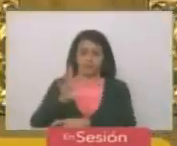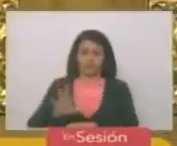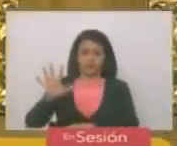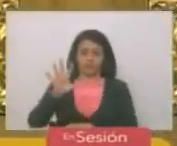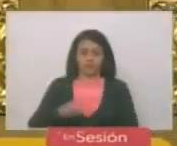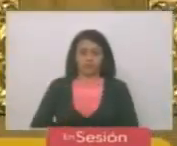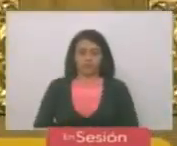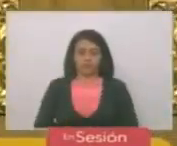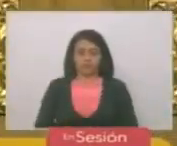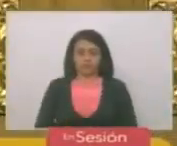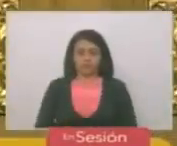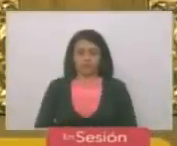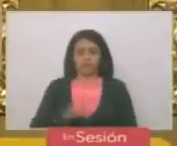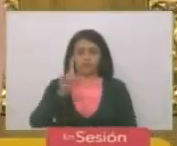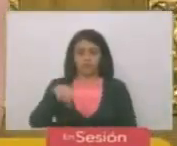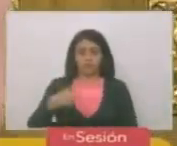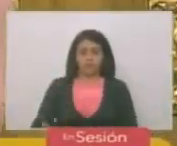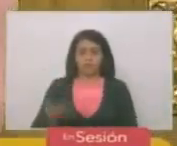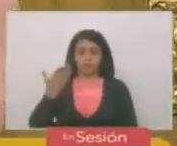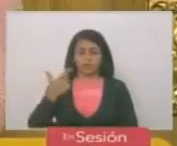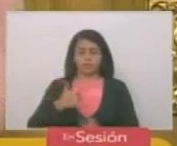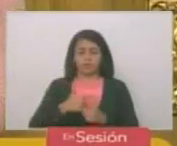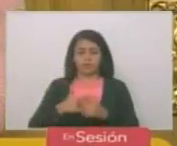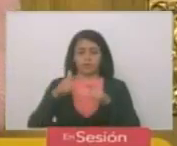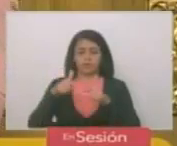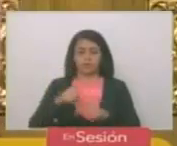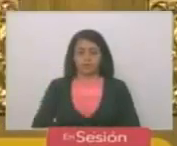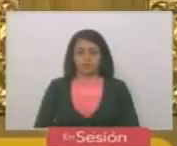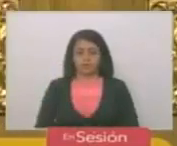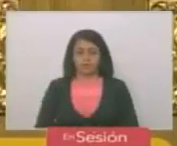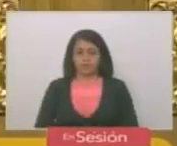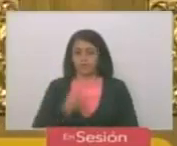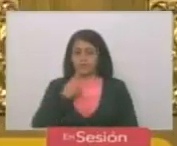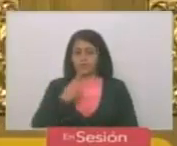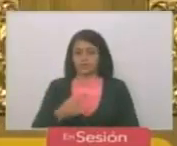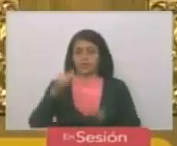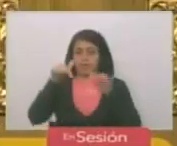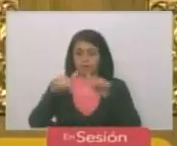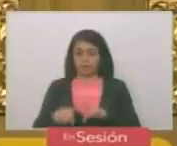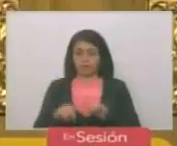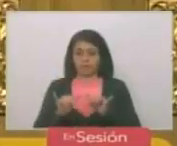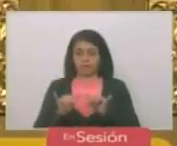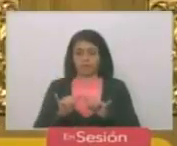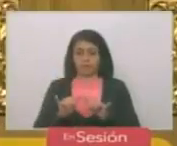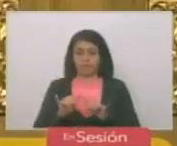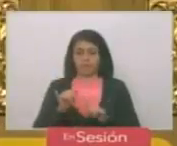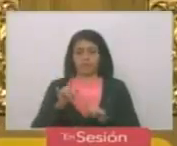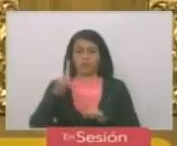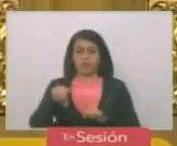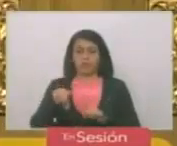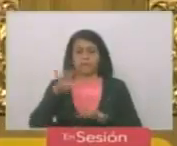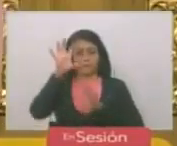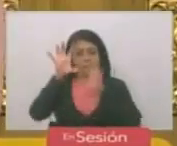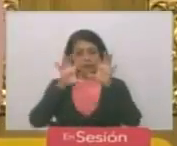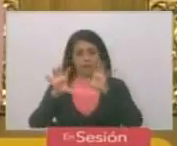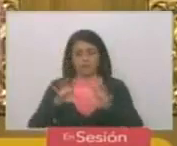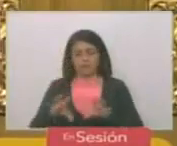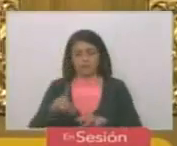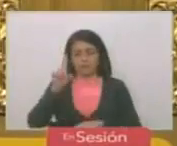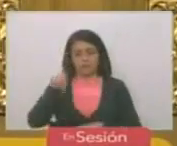Venezuela. También es importante mencionar en este espacio cómo la comunidad